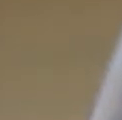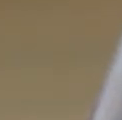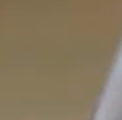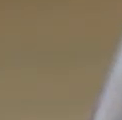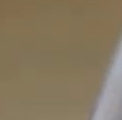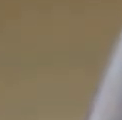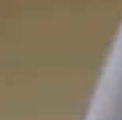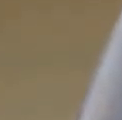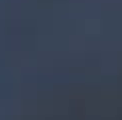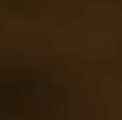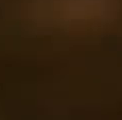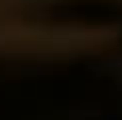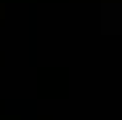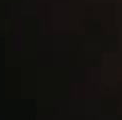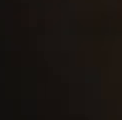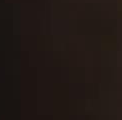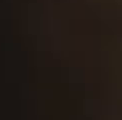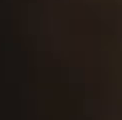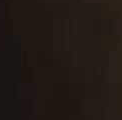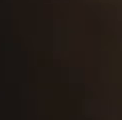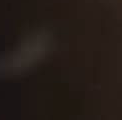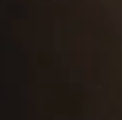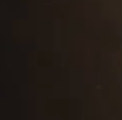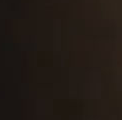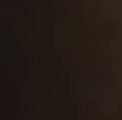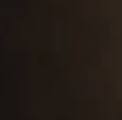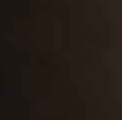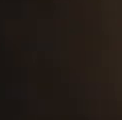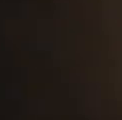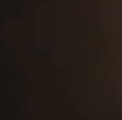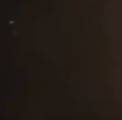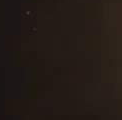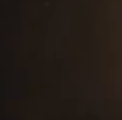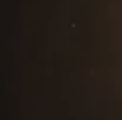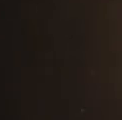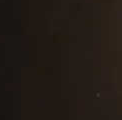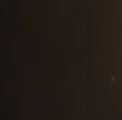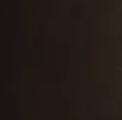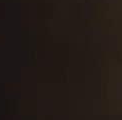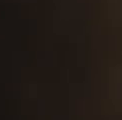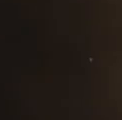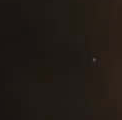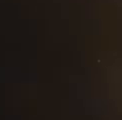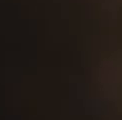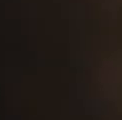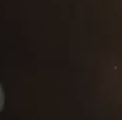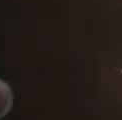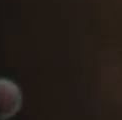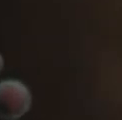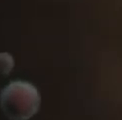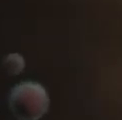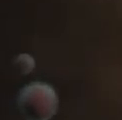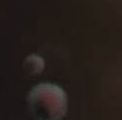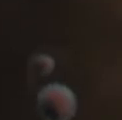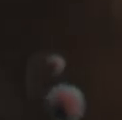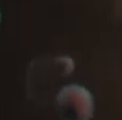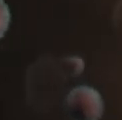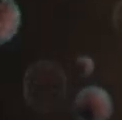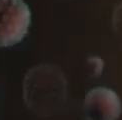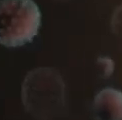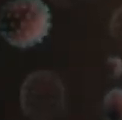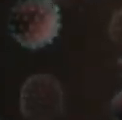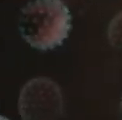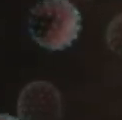arriesgando inútilmente su salud y su vida míralo bien en esta fase de contagio puede estar en